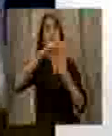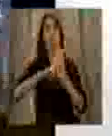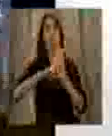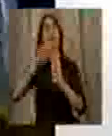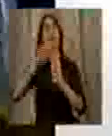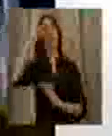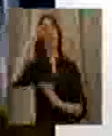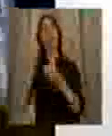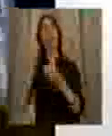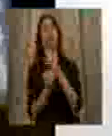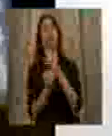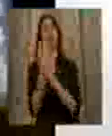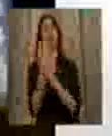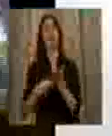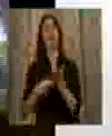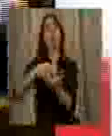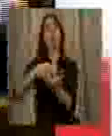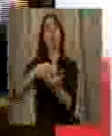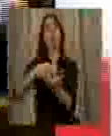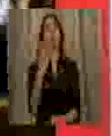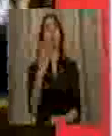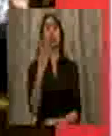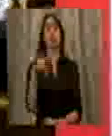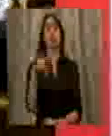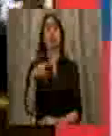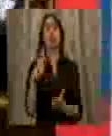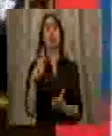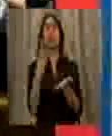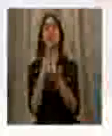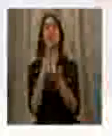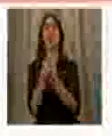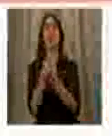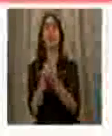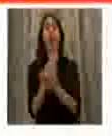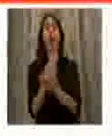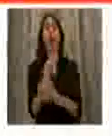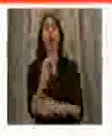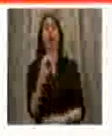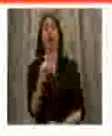crea una nueva subvención escolar para la clase media.